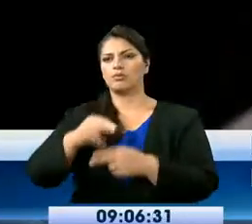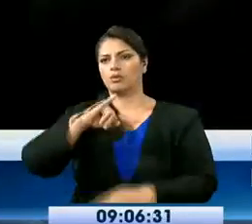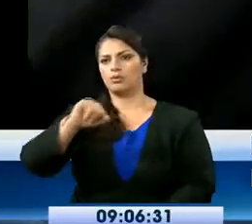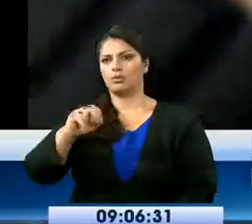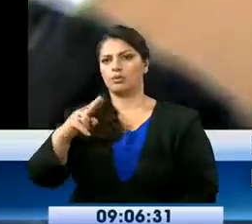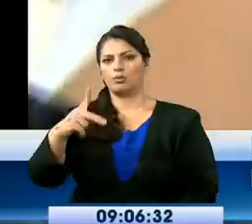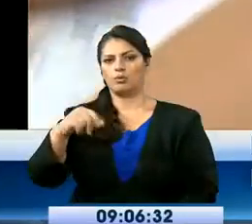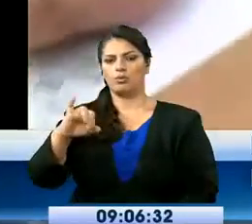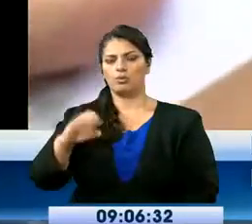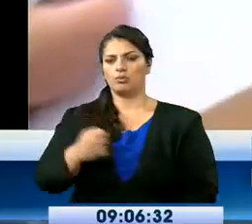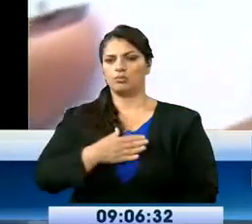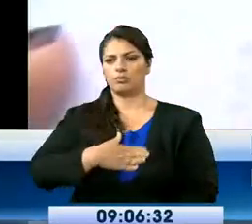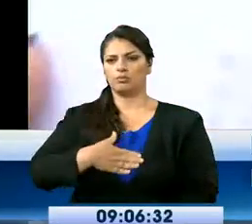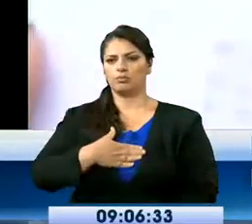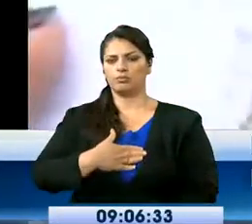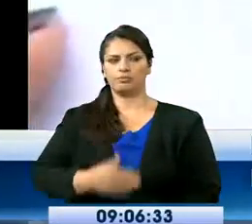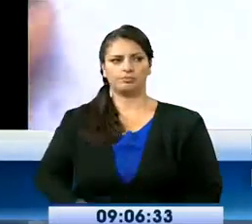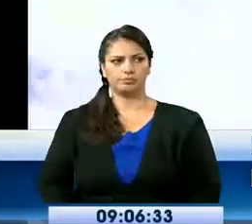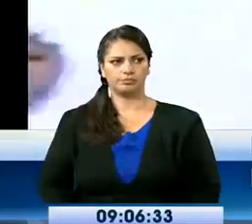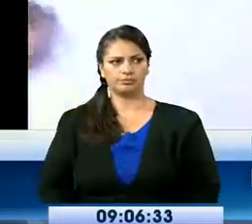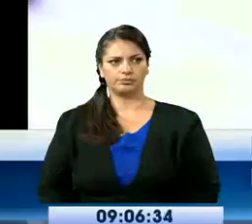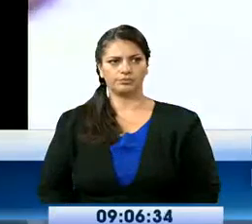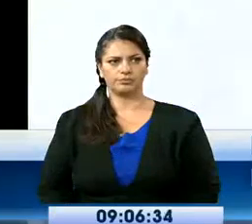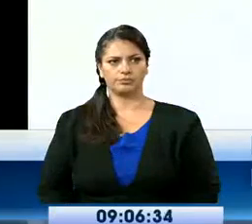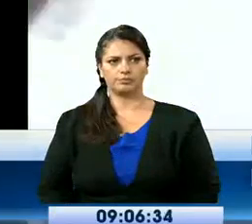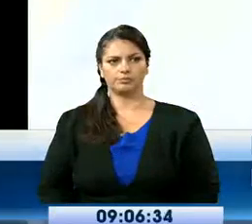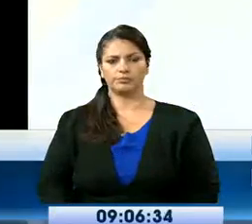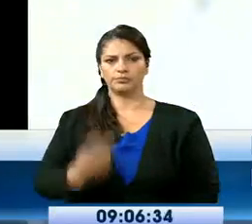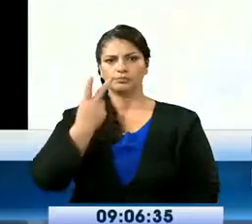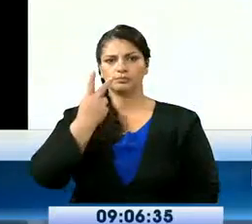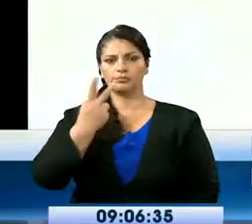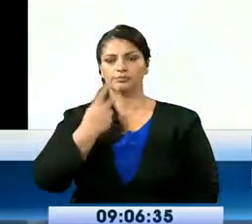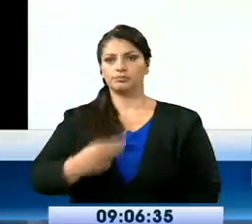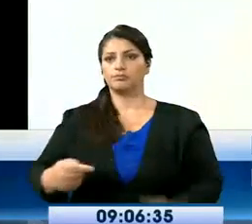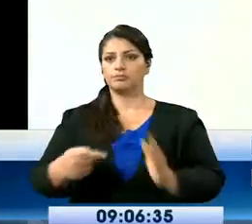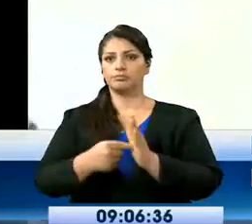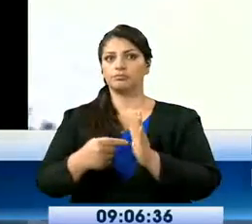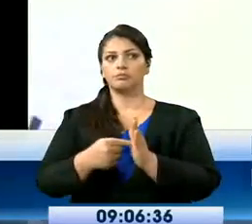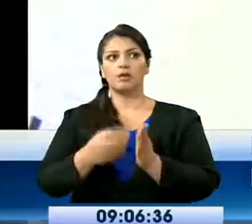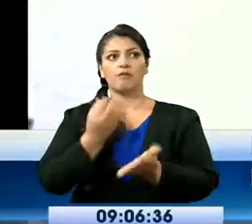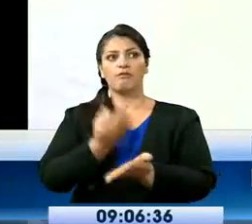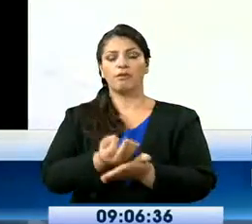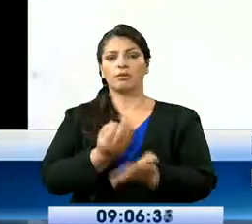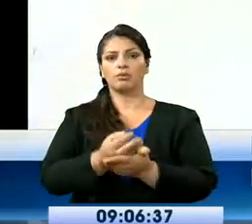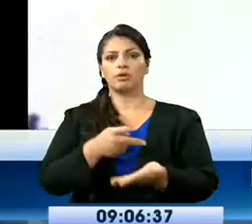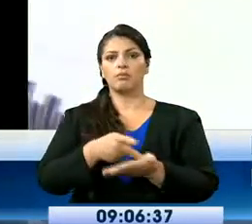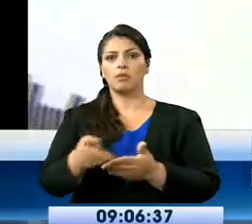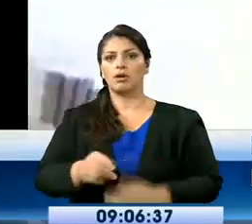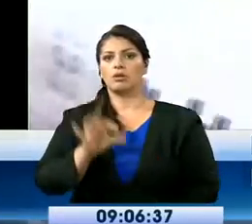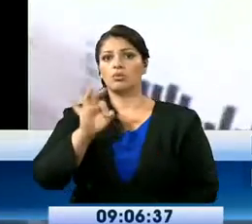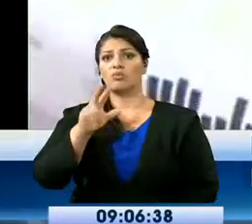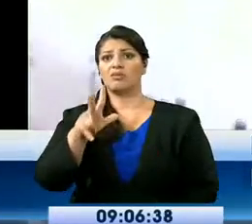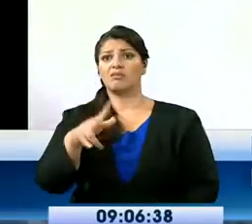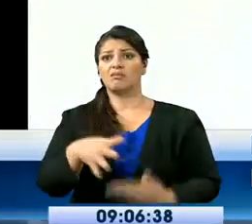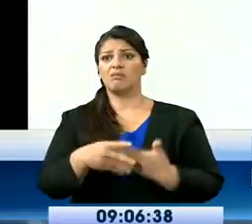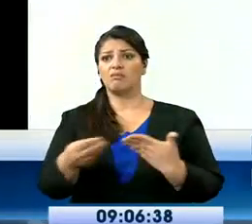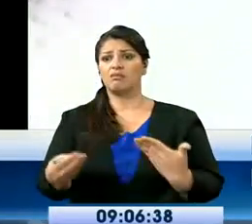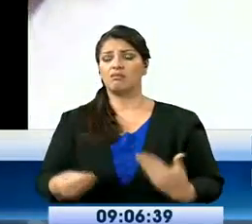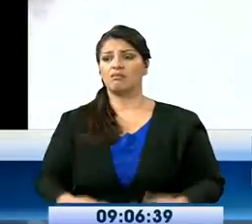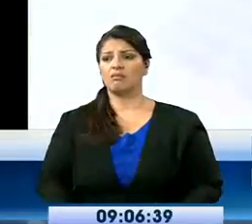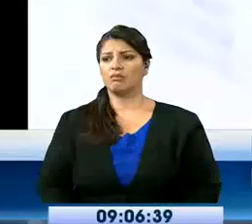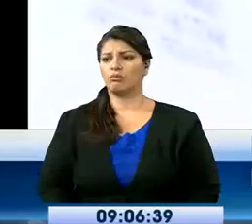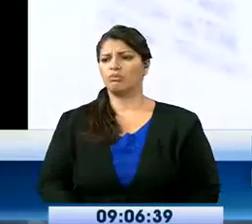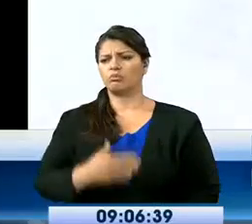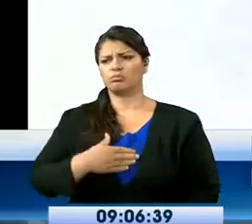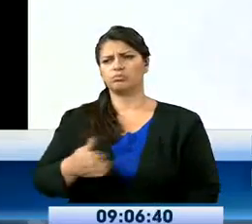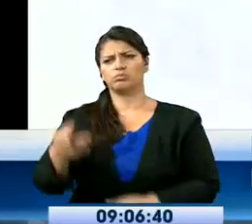siempre... 53 con 34 centavos. Siempre nos está sintonizando para ver si se puede enviar una brigada de la gobernación para